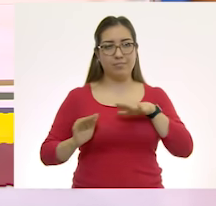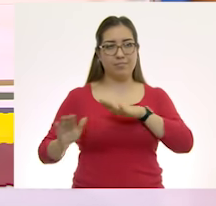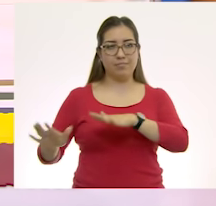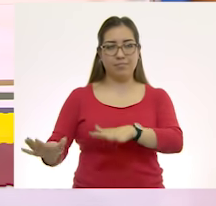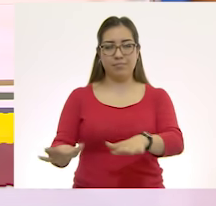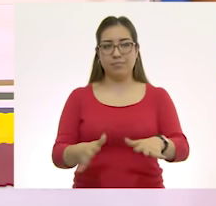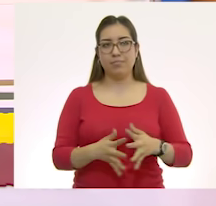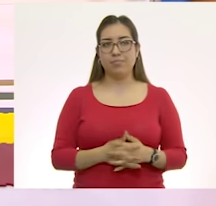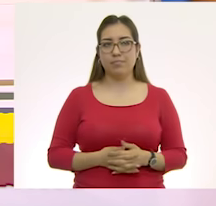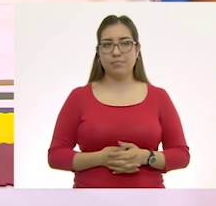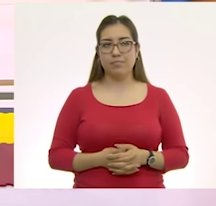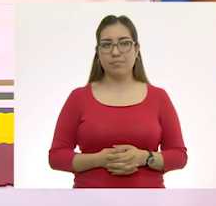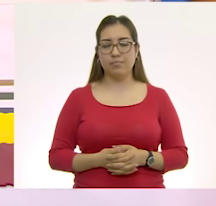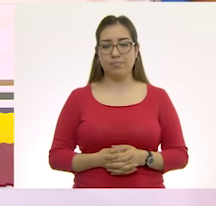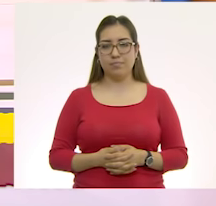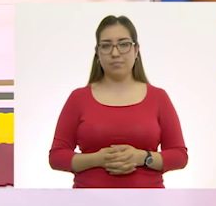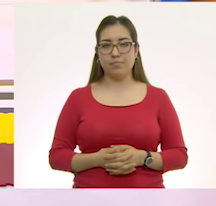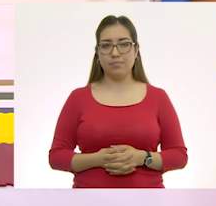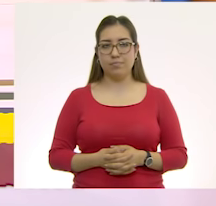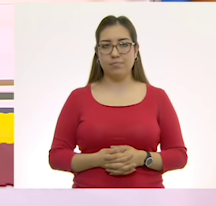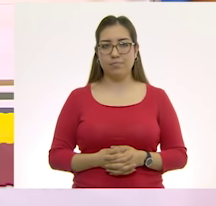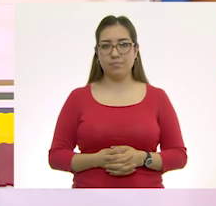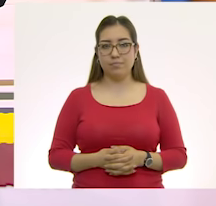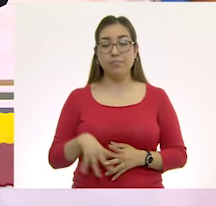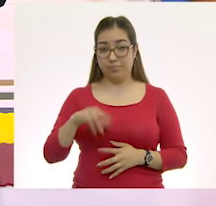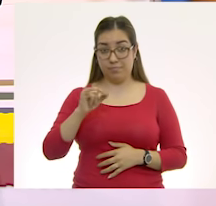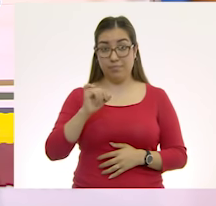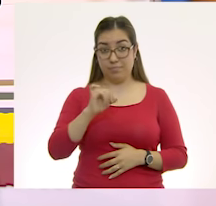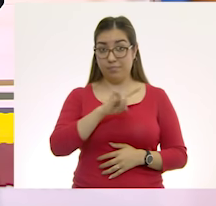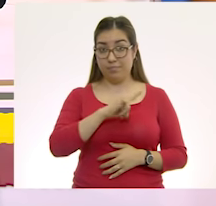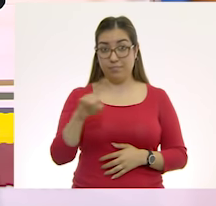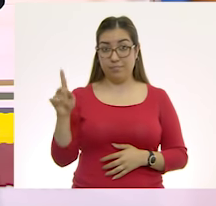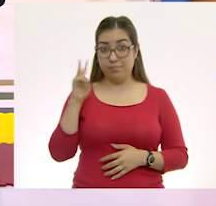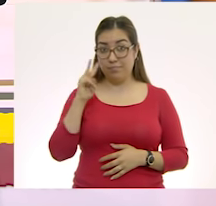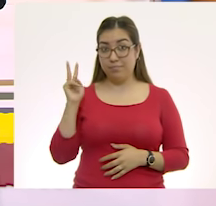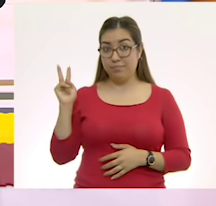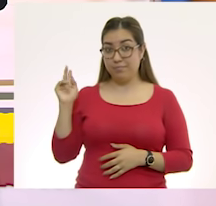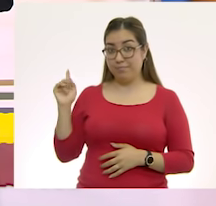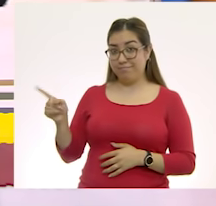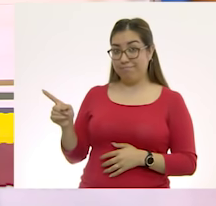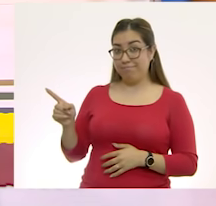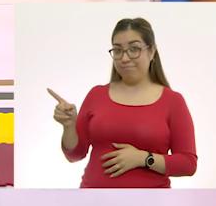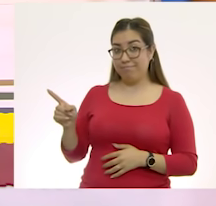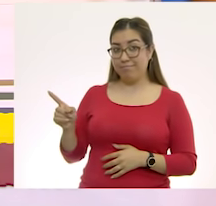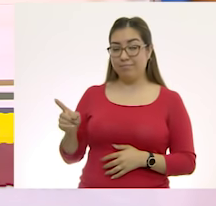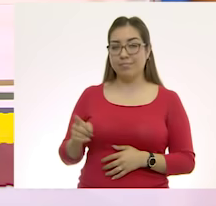lo avientas y te regresas hacia acá. ¿Sí? Y luego, cuando lo hacemos,